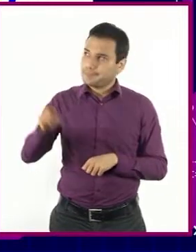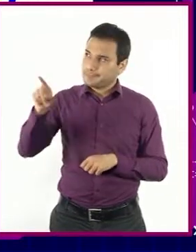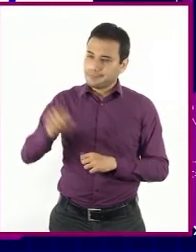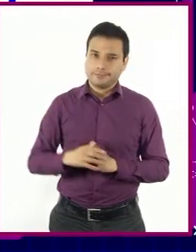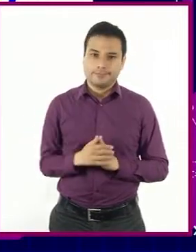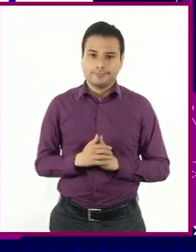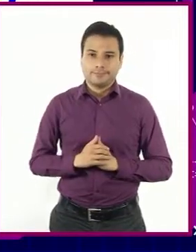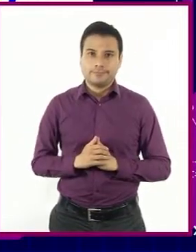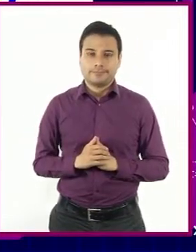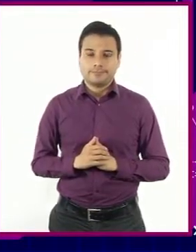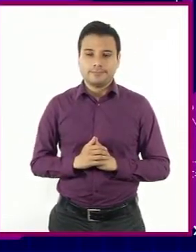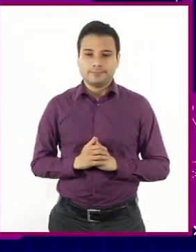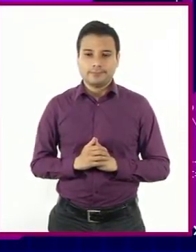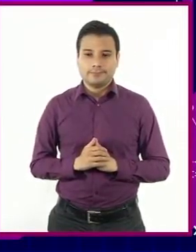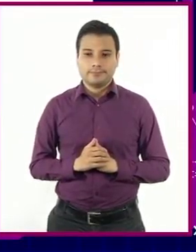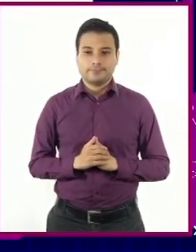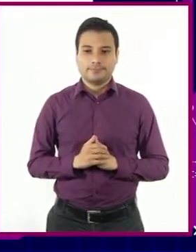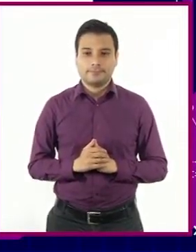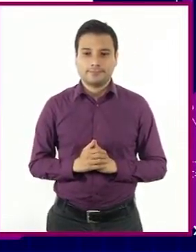método.